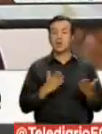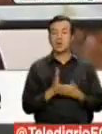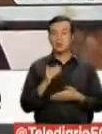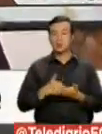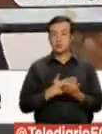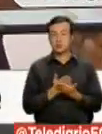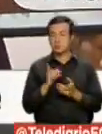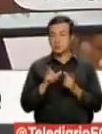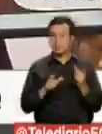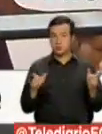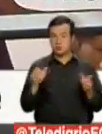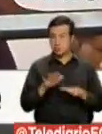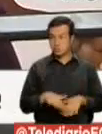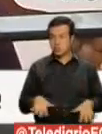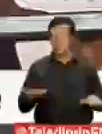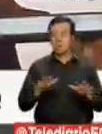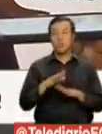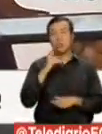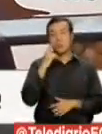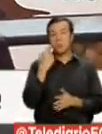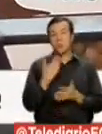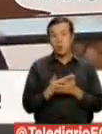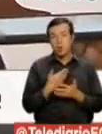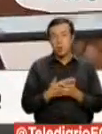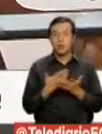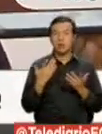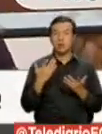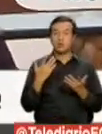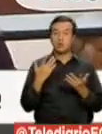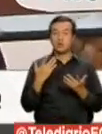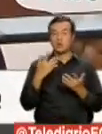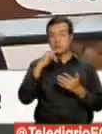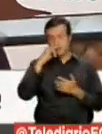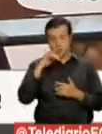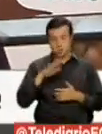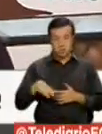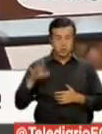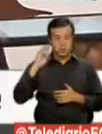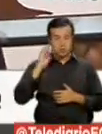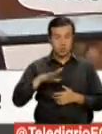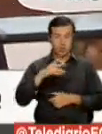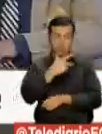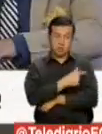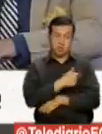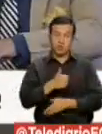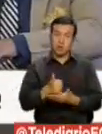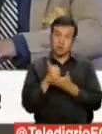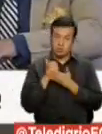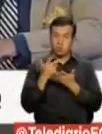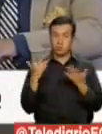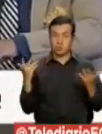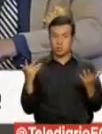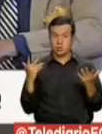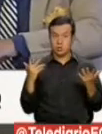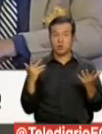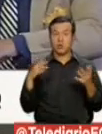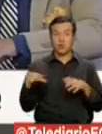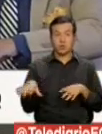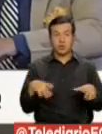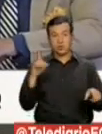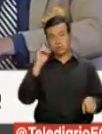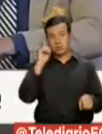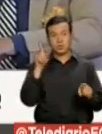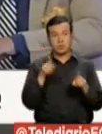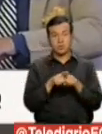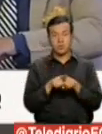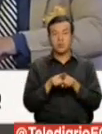que permitan que las personas accedan a las pruebas preventivas, a que los niños se vacunen, que son mecanismos que también ayudan a prevenir? El coordinador del Acuerdo contra el Cáncer